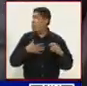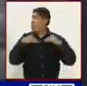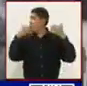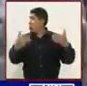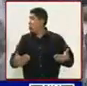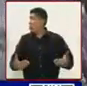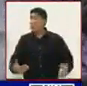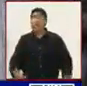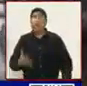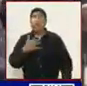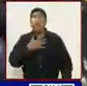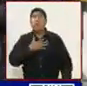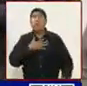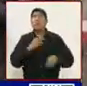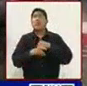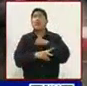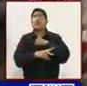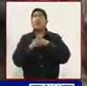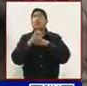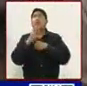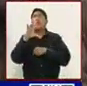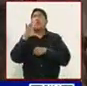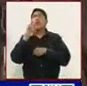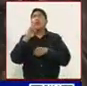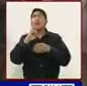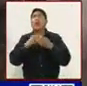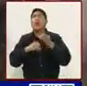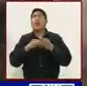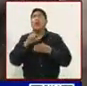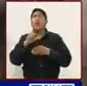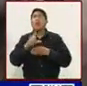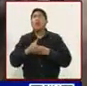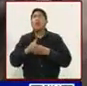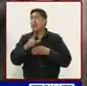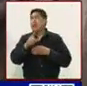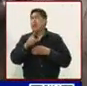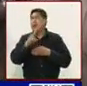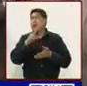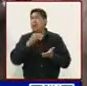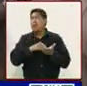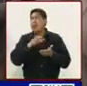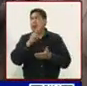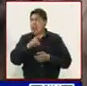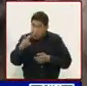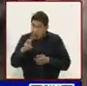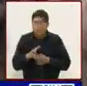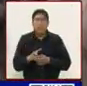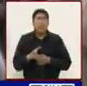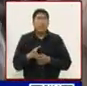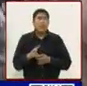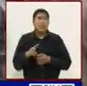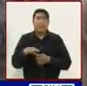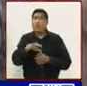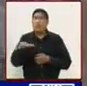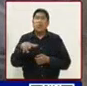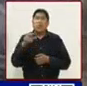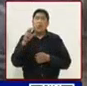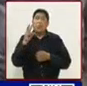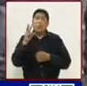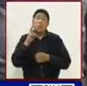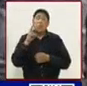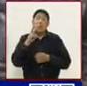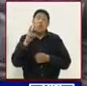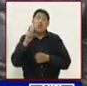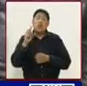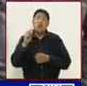Por ese motivo estoy aquí ahora. ¿Y me han robado? El 7 de julio de 22, de la zona Vinotinto. Sí,